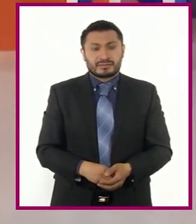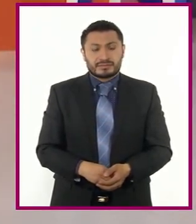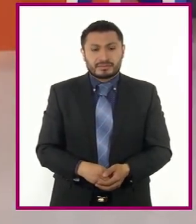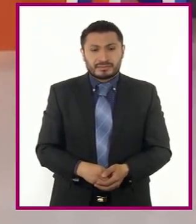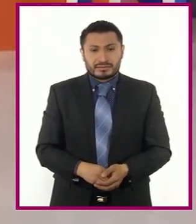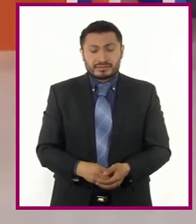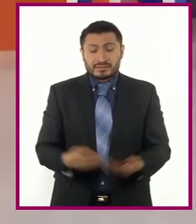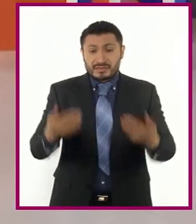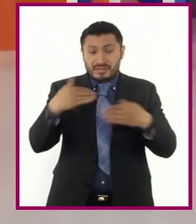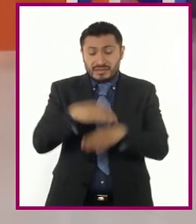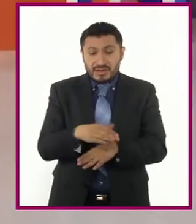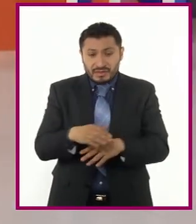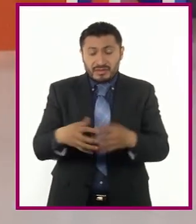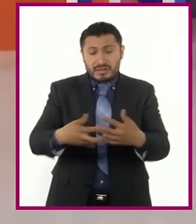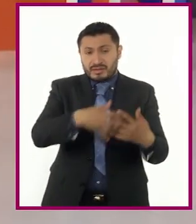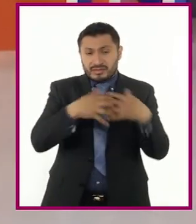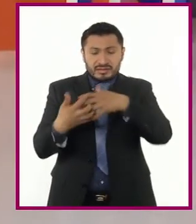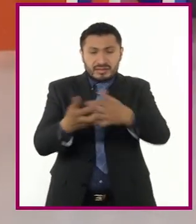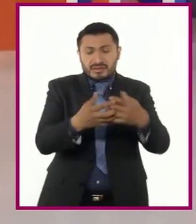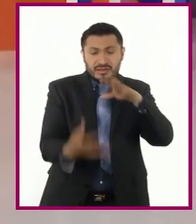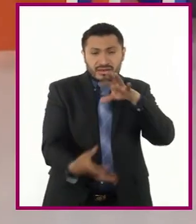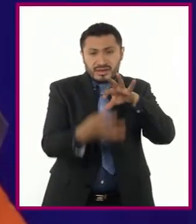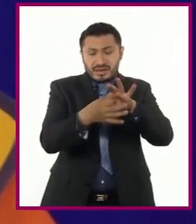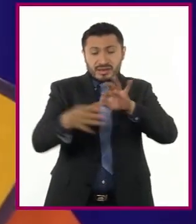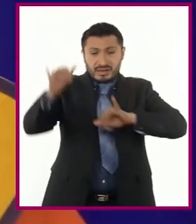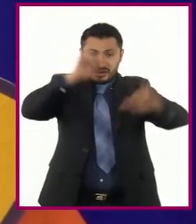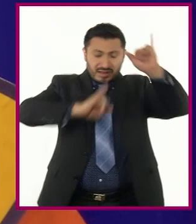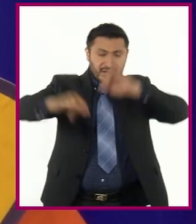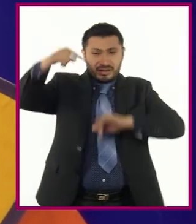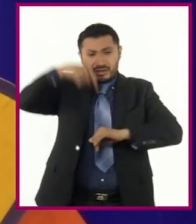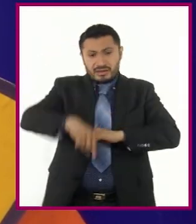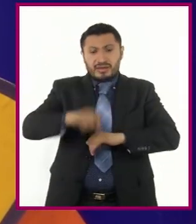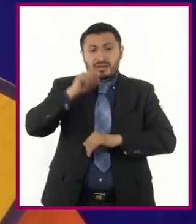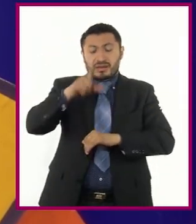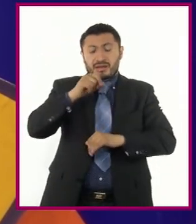capítulo de su serie Enredados con la Química, aquí en